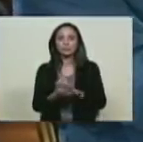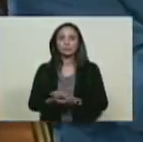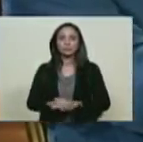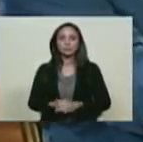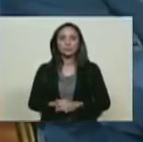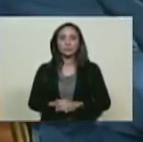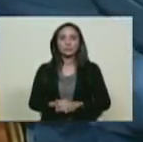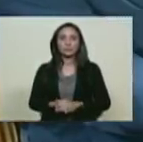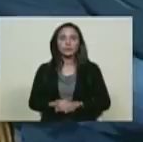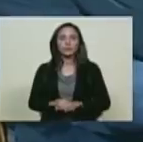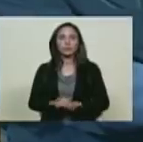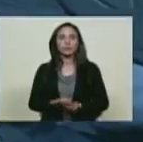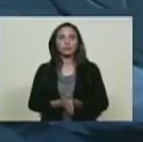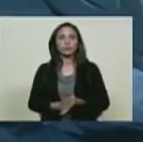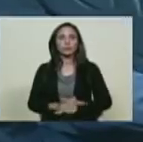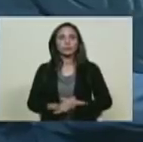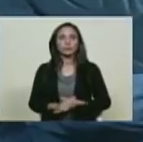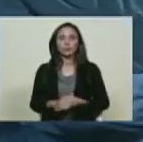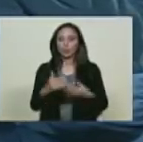Aquí tengo la secuencia.